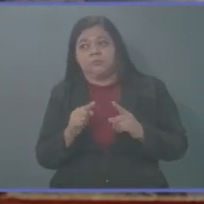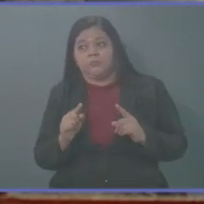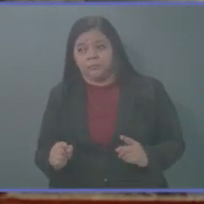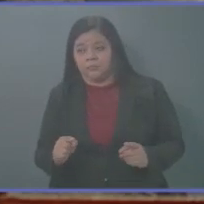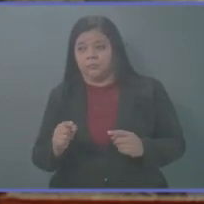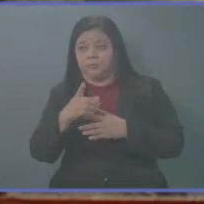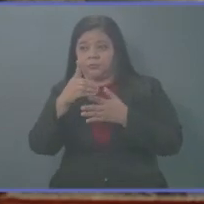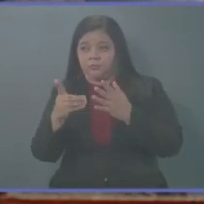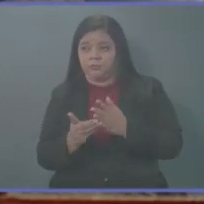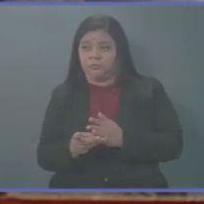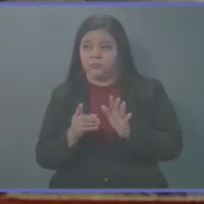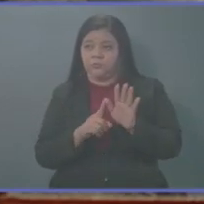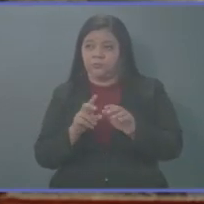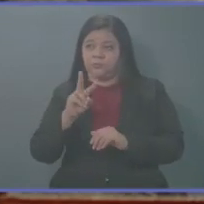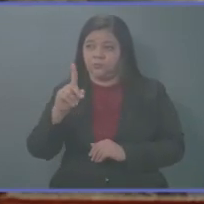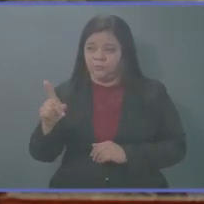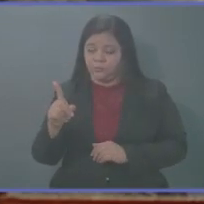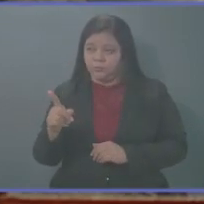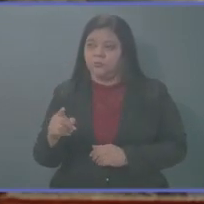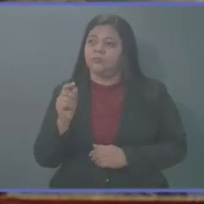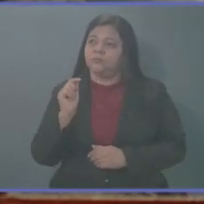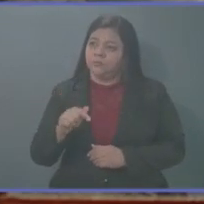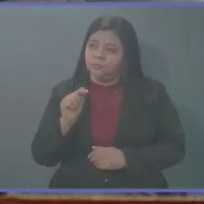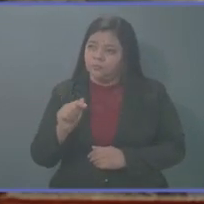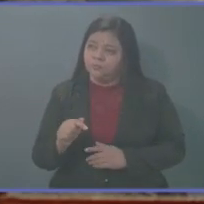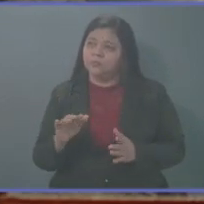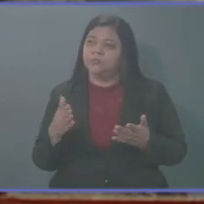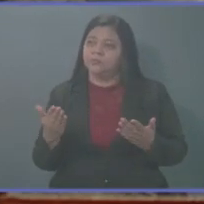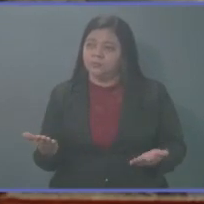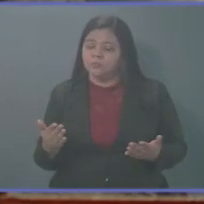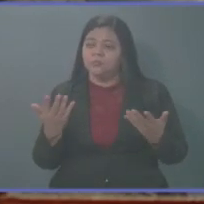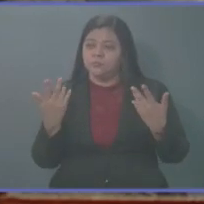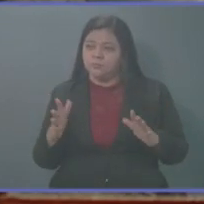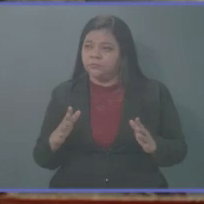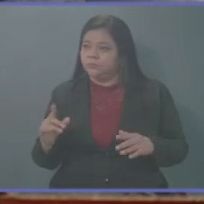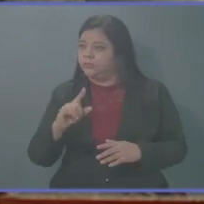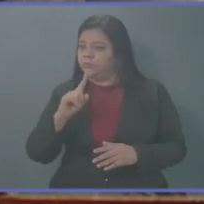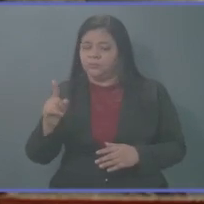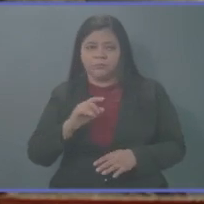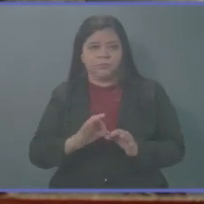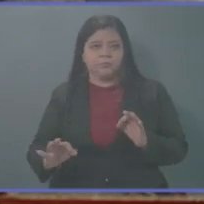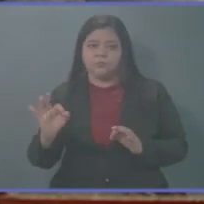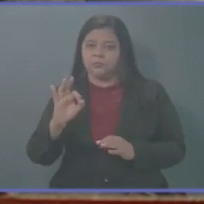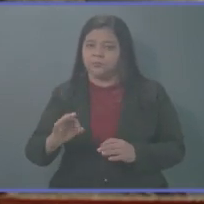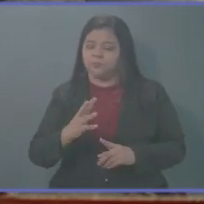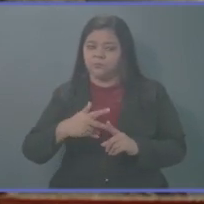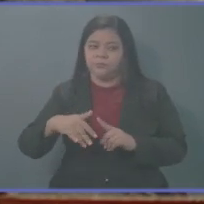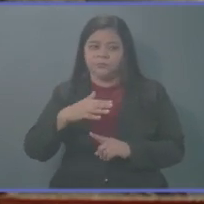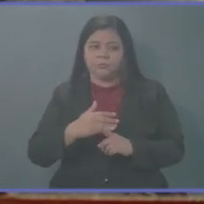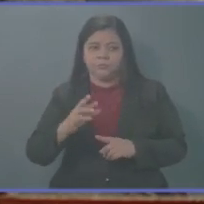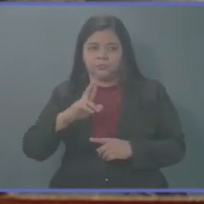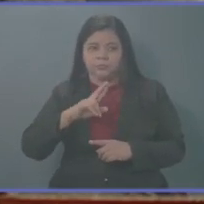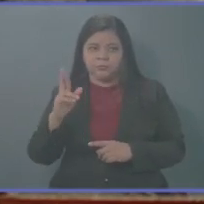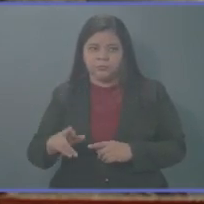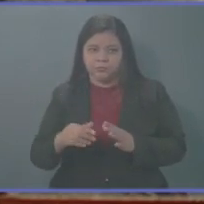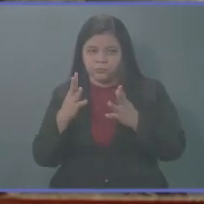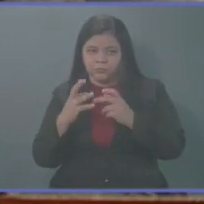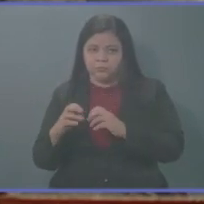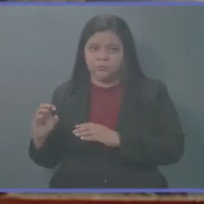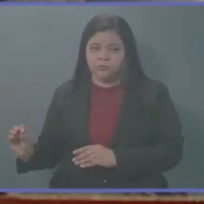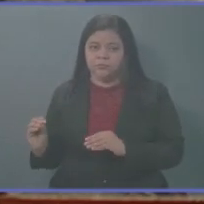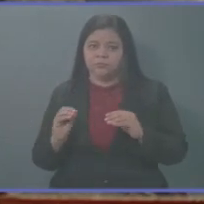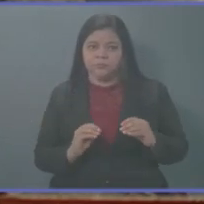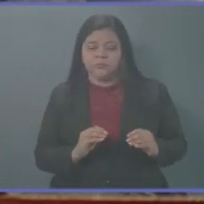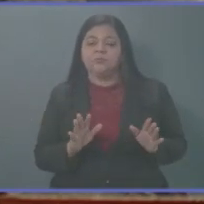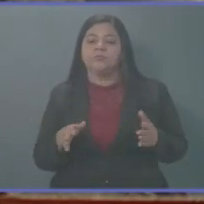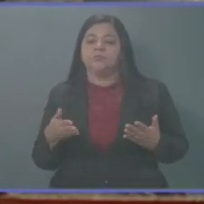decreto 621, este se convertiría en una norma ineficaz por las circunstancias reales que pretende ser aplicado,